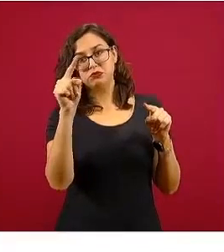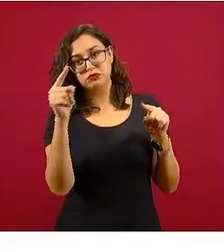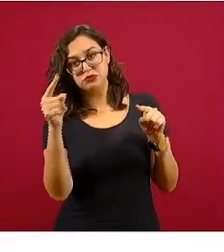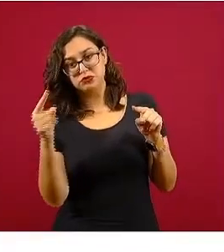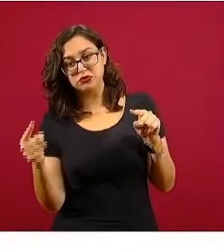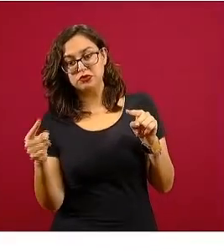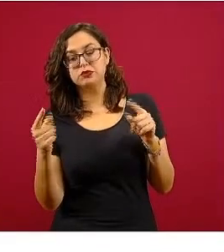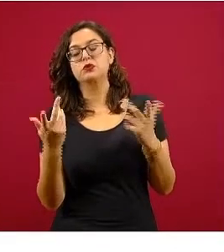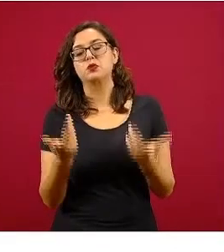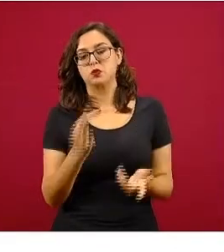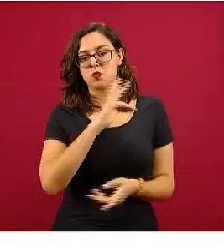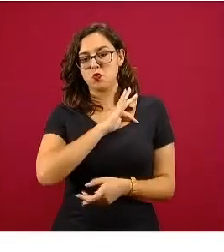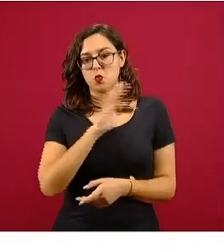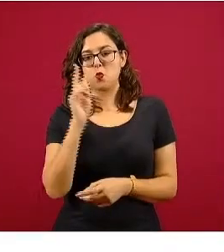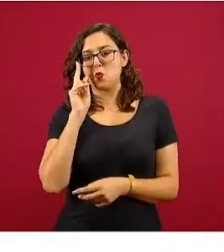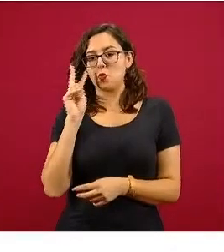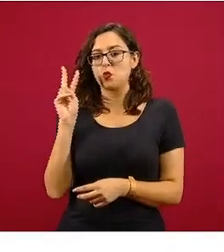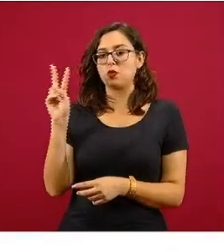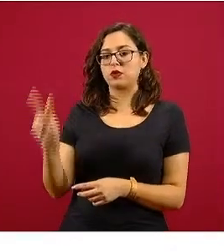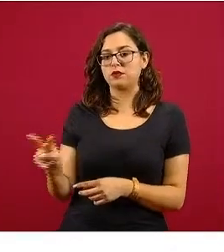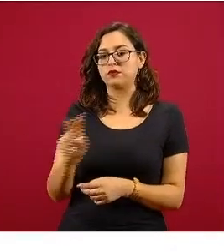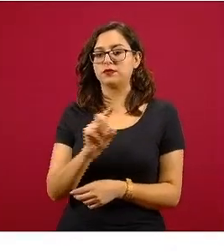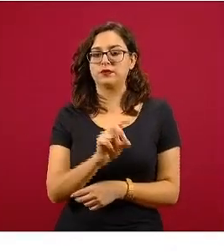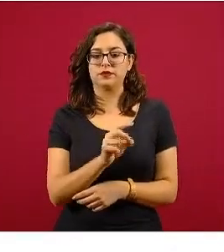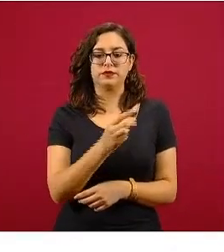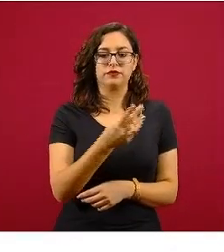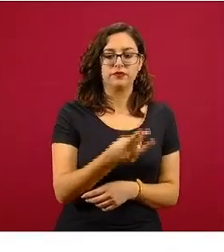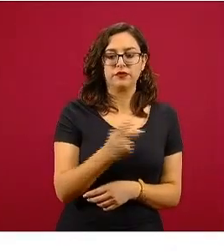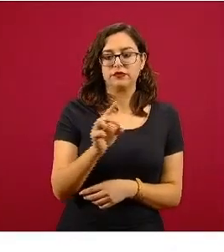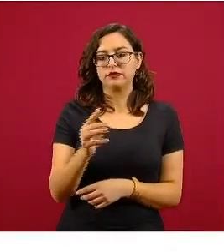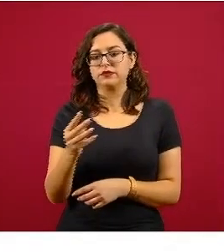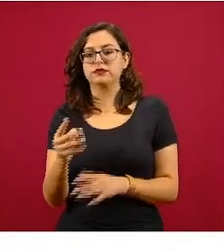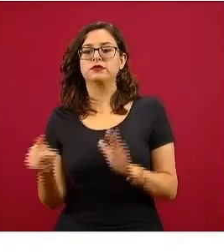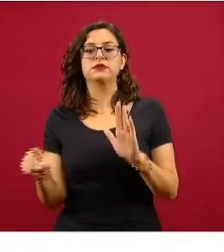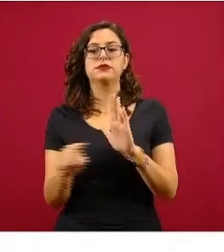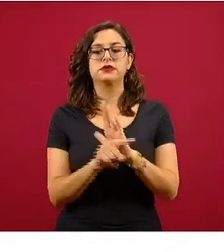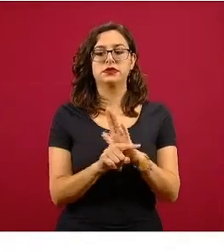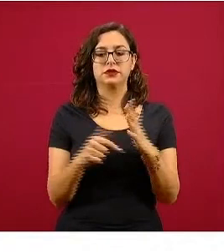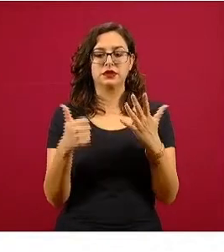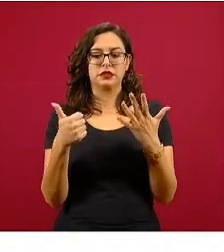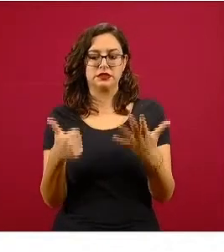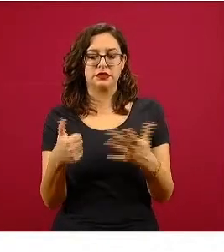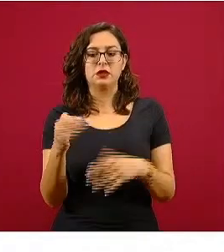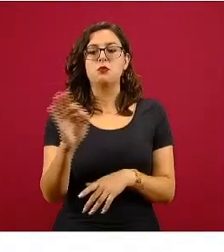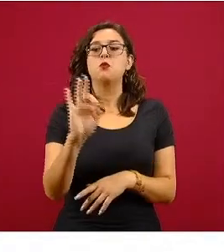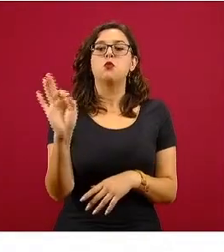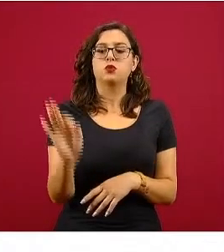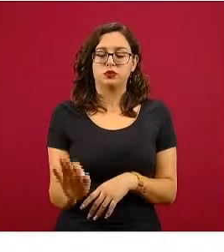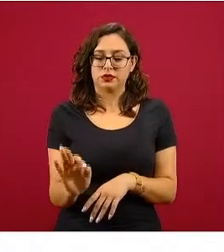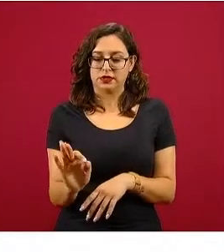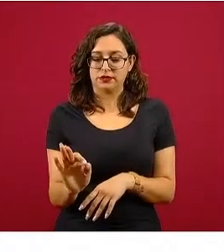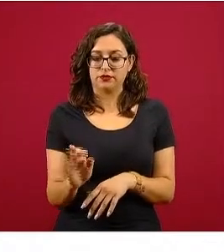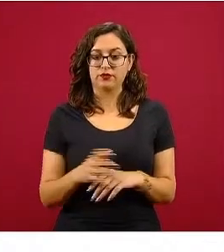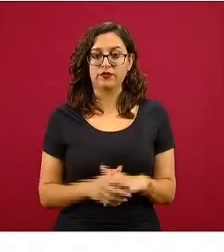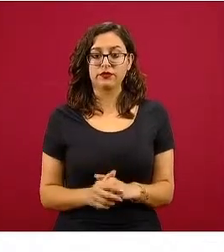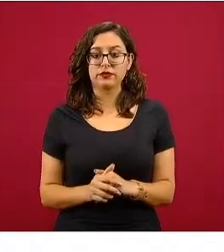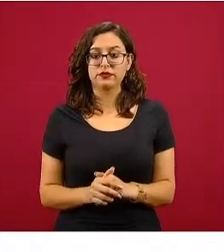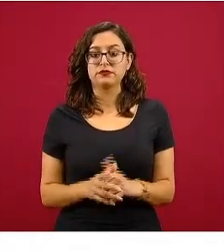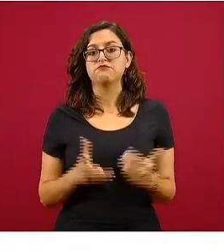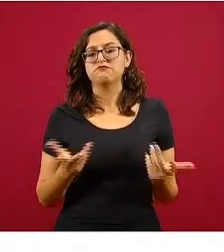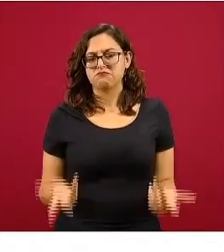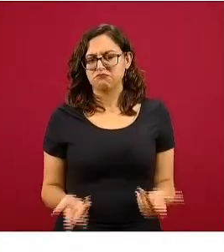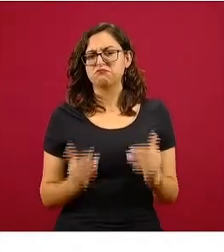cuya diferencia entre la 33 y 34 al día de hoy es de menos 6%. Todavía tenemos una